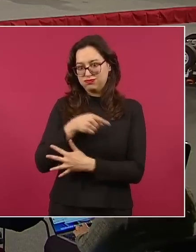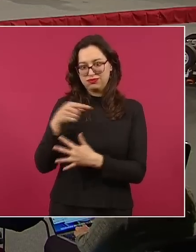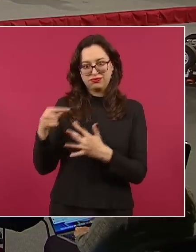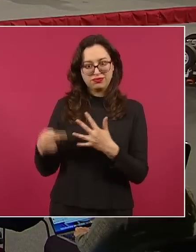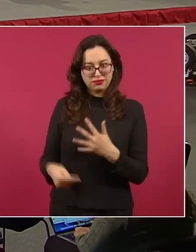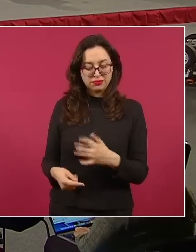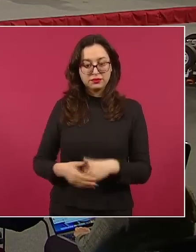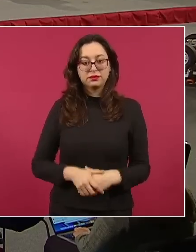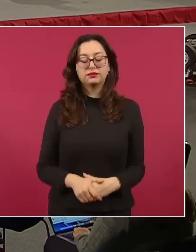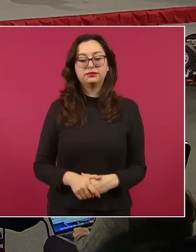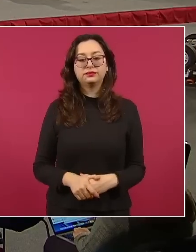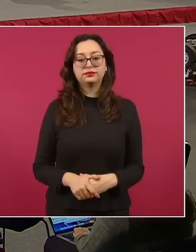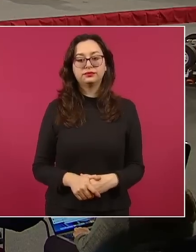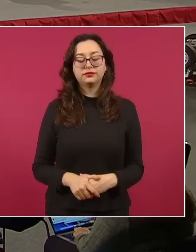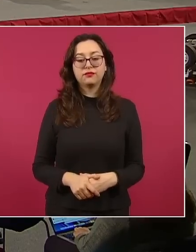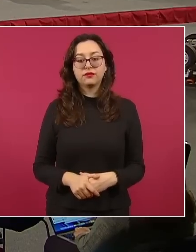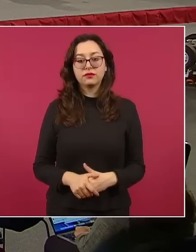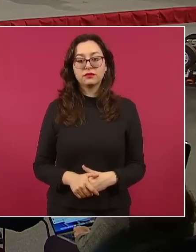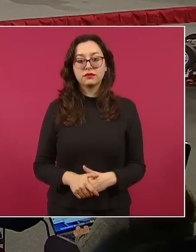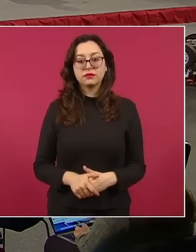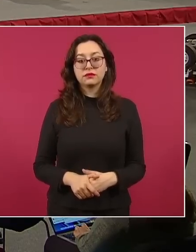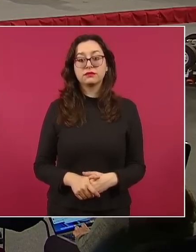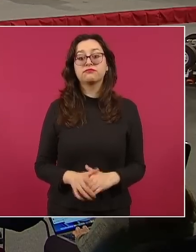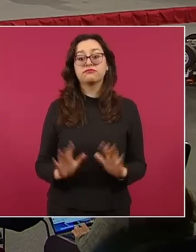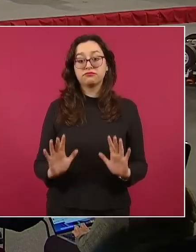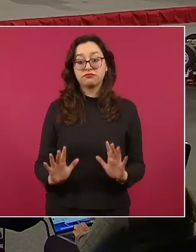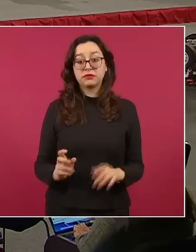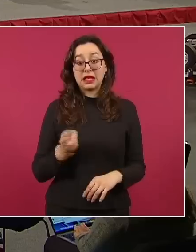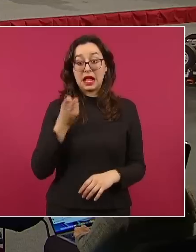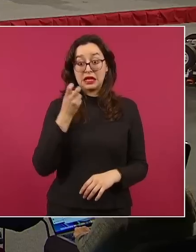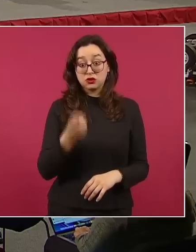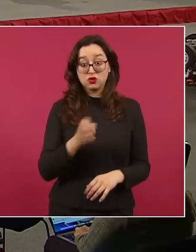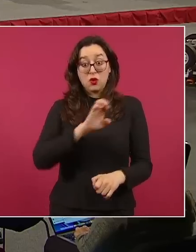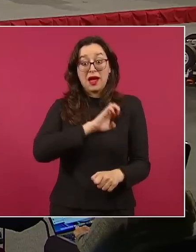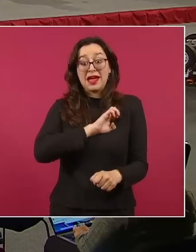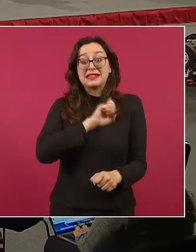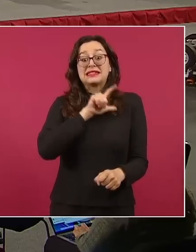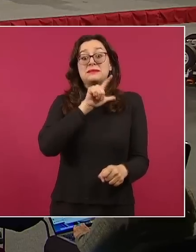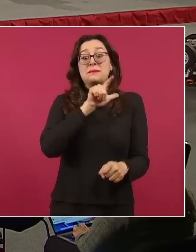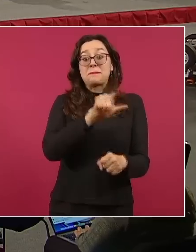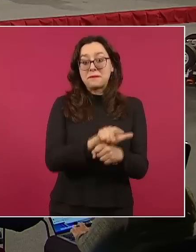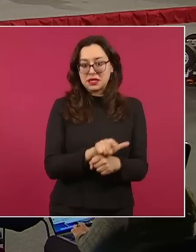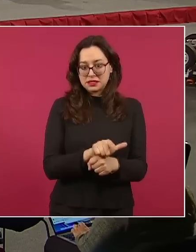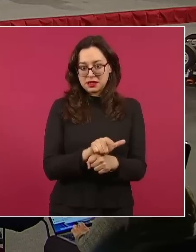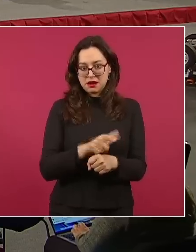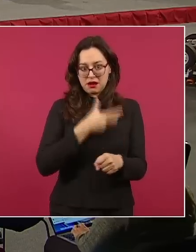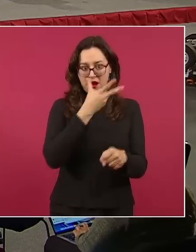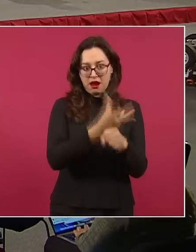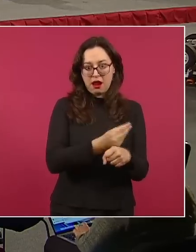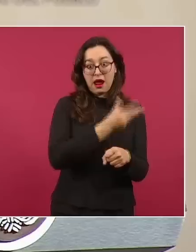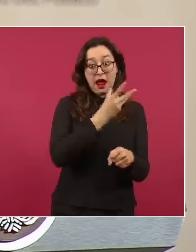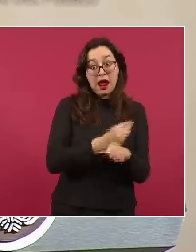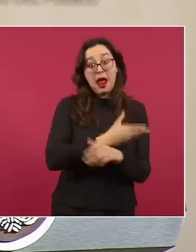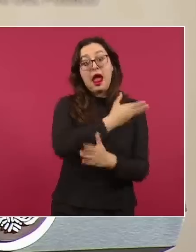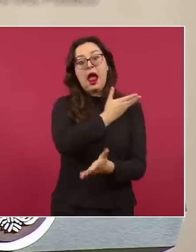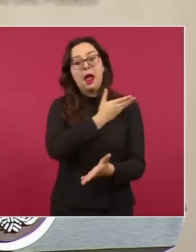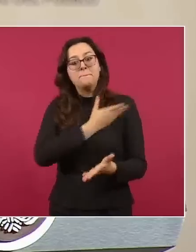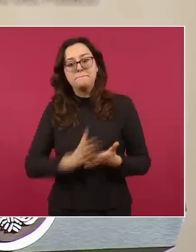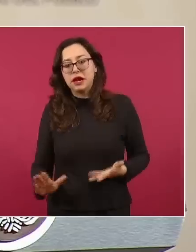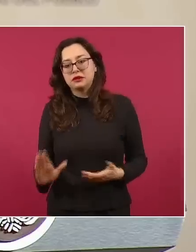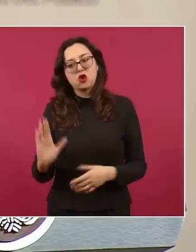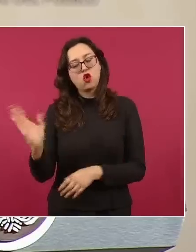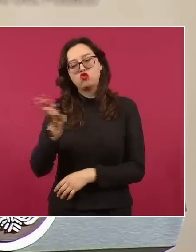etcétera. Esto es aparte del mantenimiento normal y de la operación de las